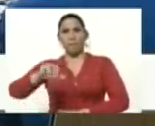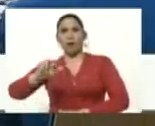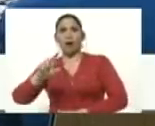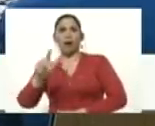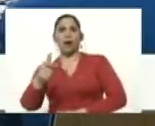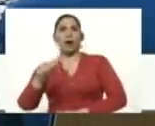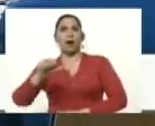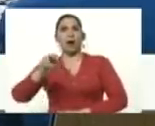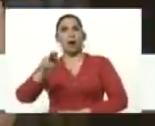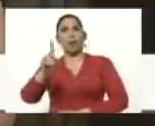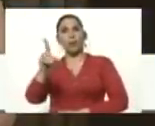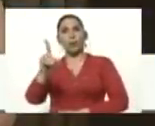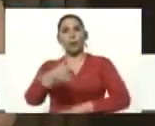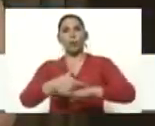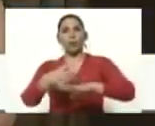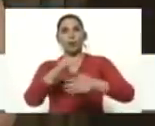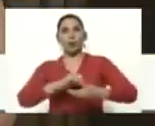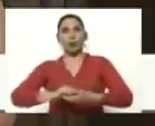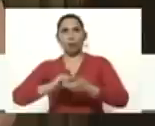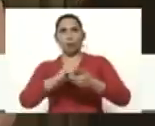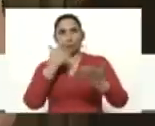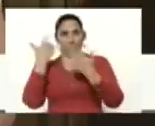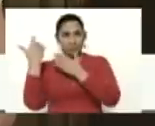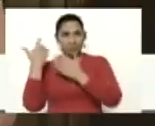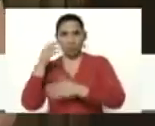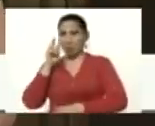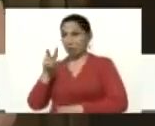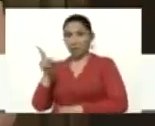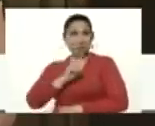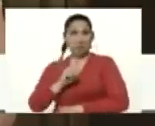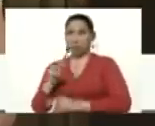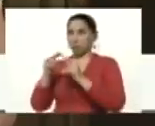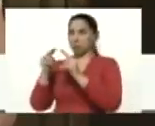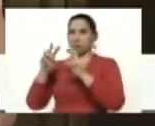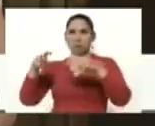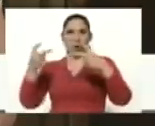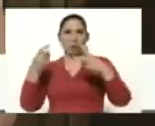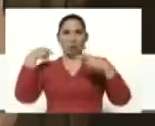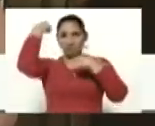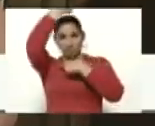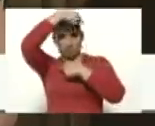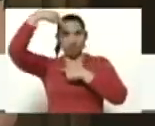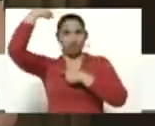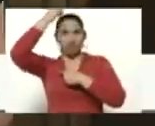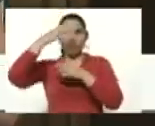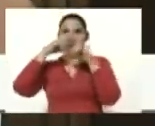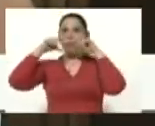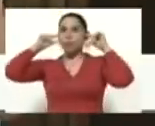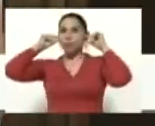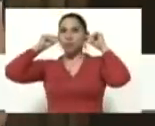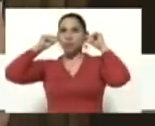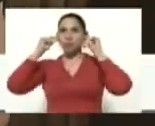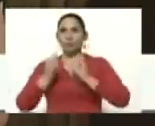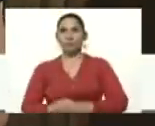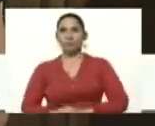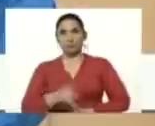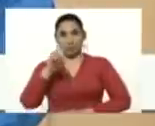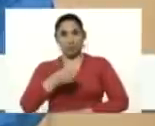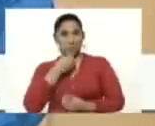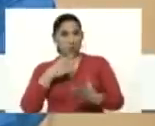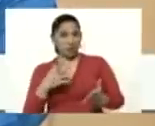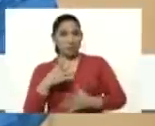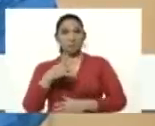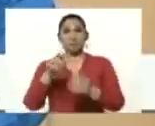Margot Godoy, aquí presente. Ustedes la ven y no la reconocen con su nuevo look. Ahí está Margot Godoy. También están, bueno,